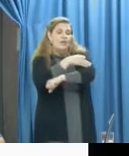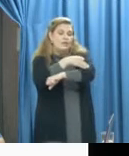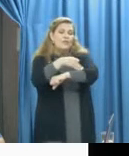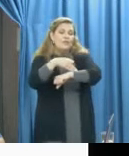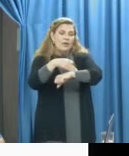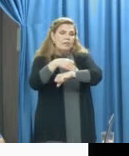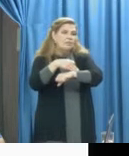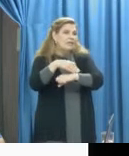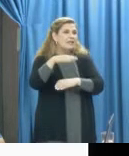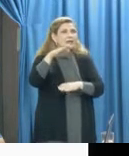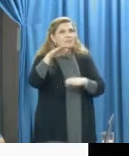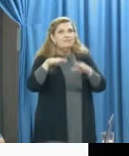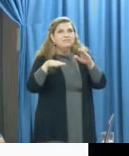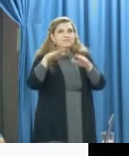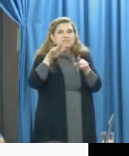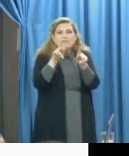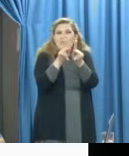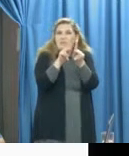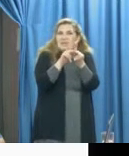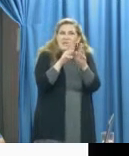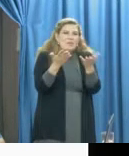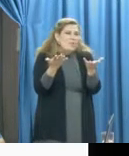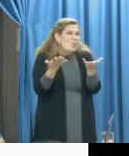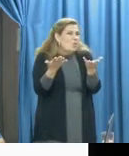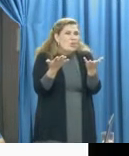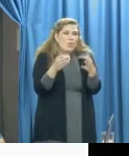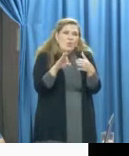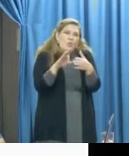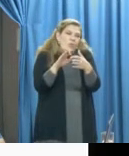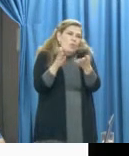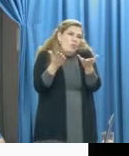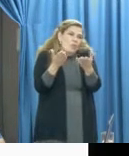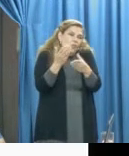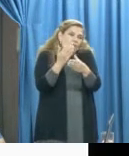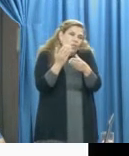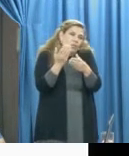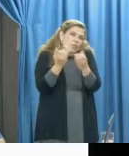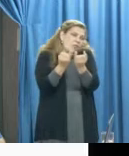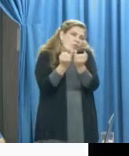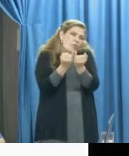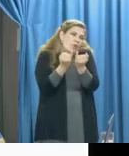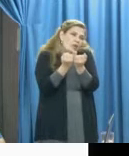familiares en algún grado, y esto es lo que hizo que